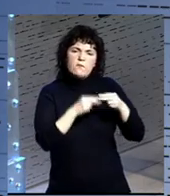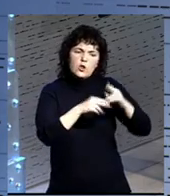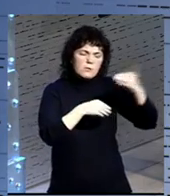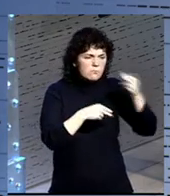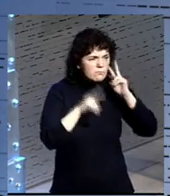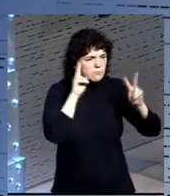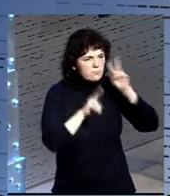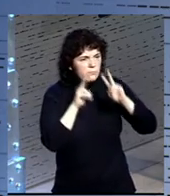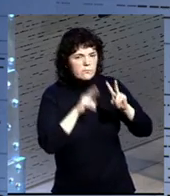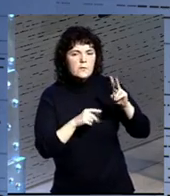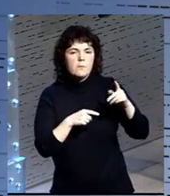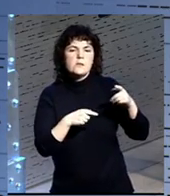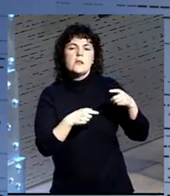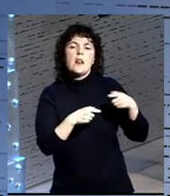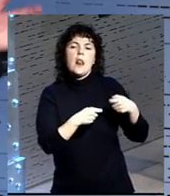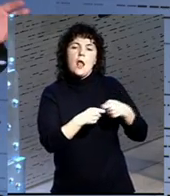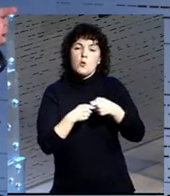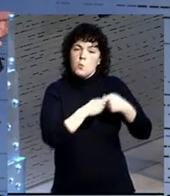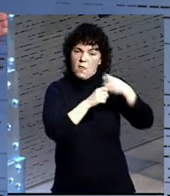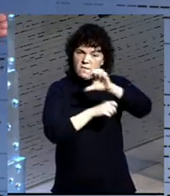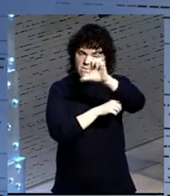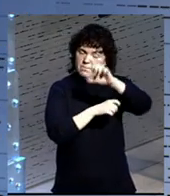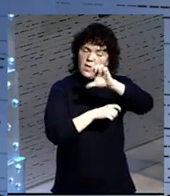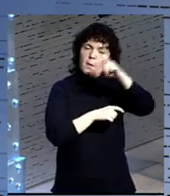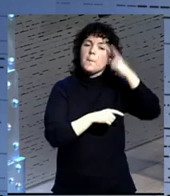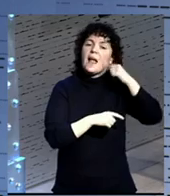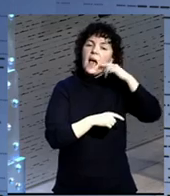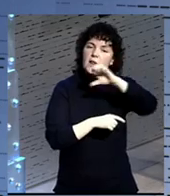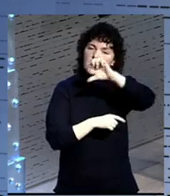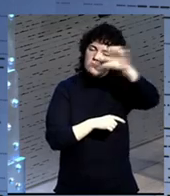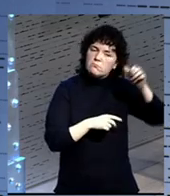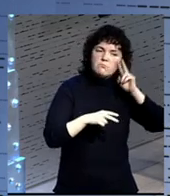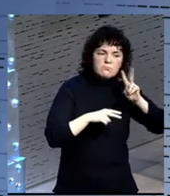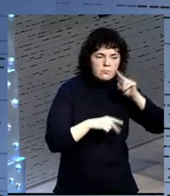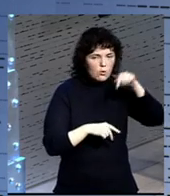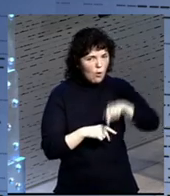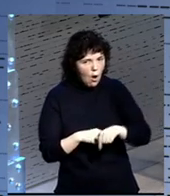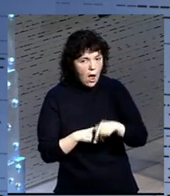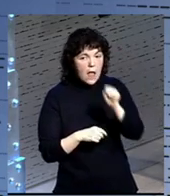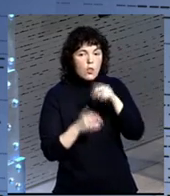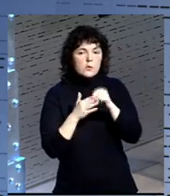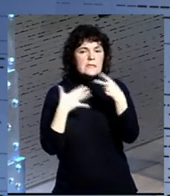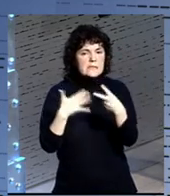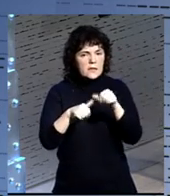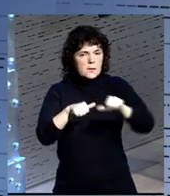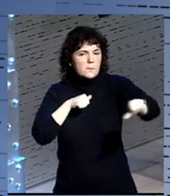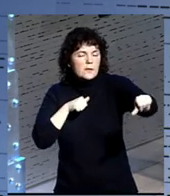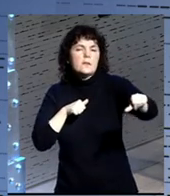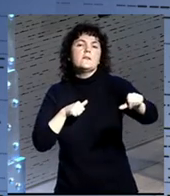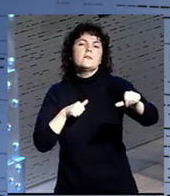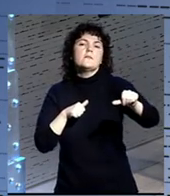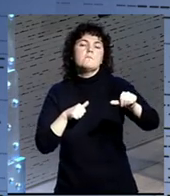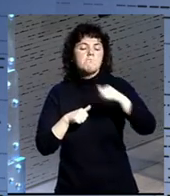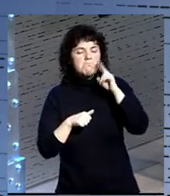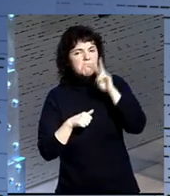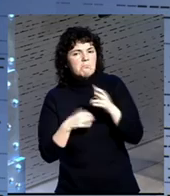mantiene la comunidad bancaria hoy, especialmente a partir del 2007, de la emergencia de la crisis, lo